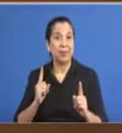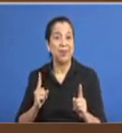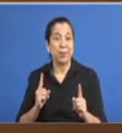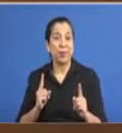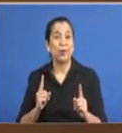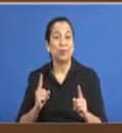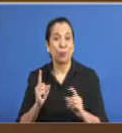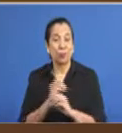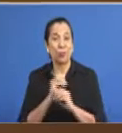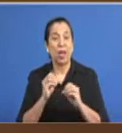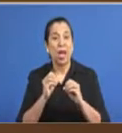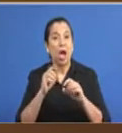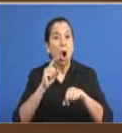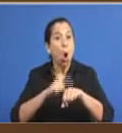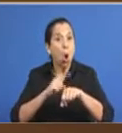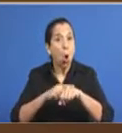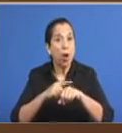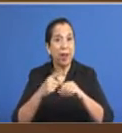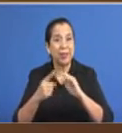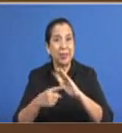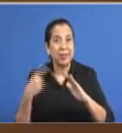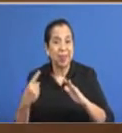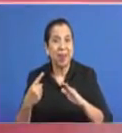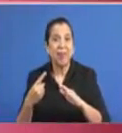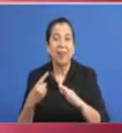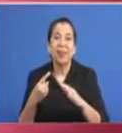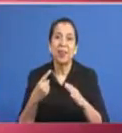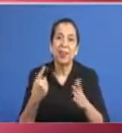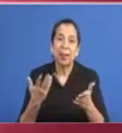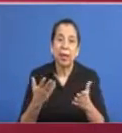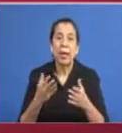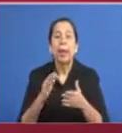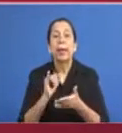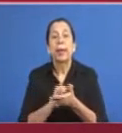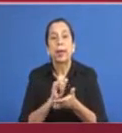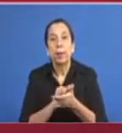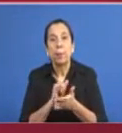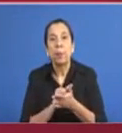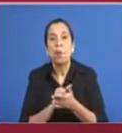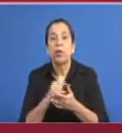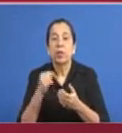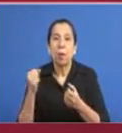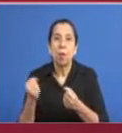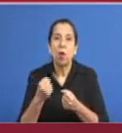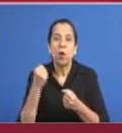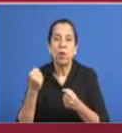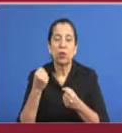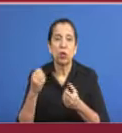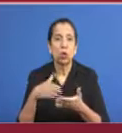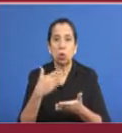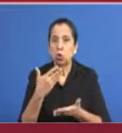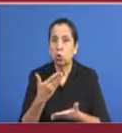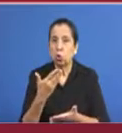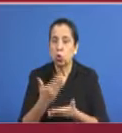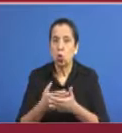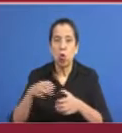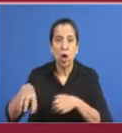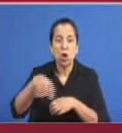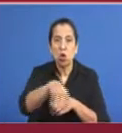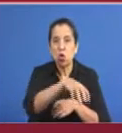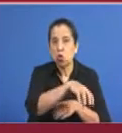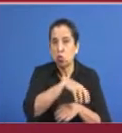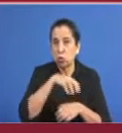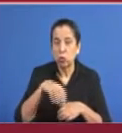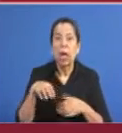las horas de salida limitadas. Es por eso pues que hemos estado robusteciendo todos nuestros canales alternos y nuestros canales